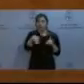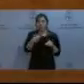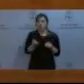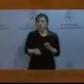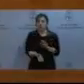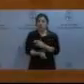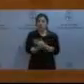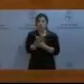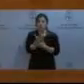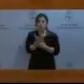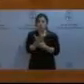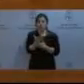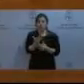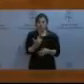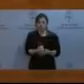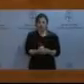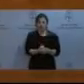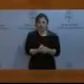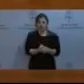todas, y la